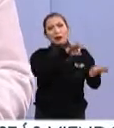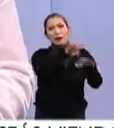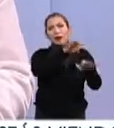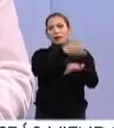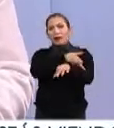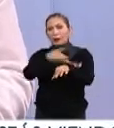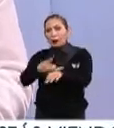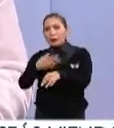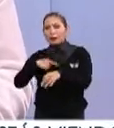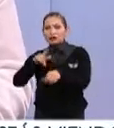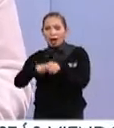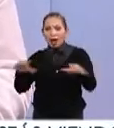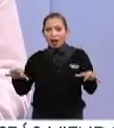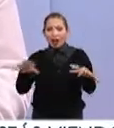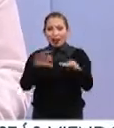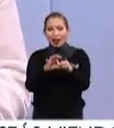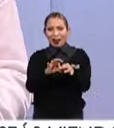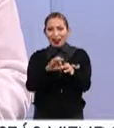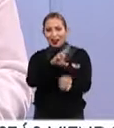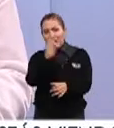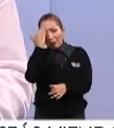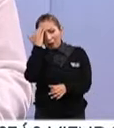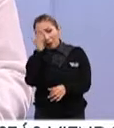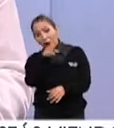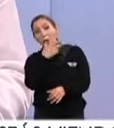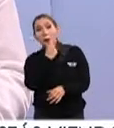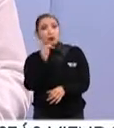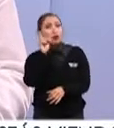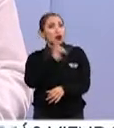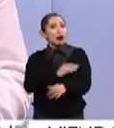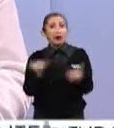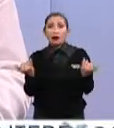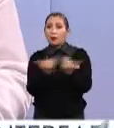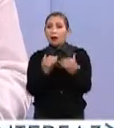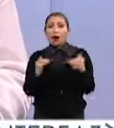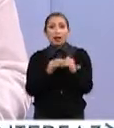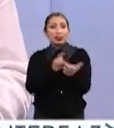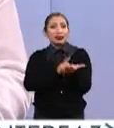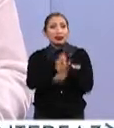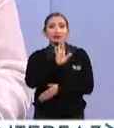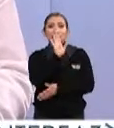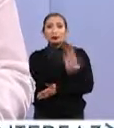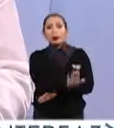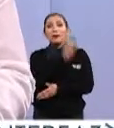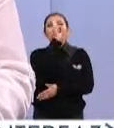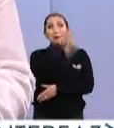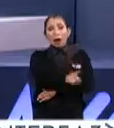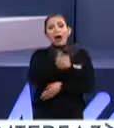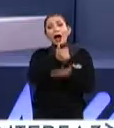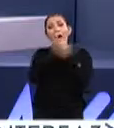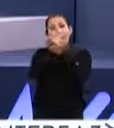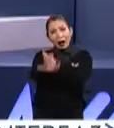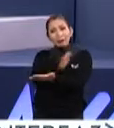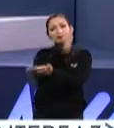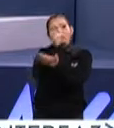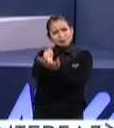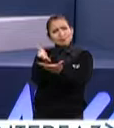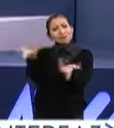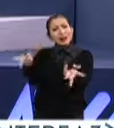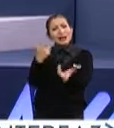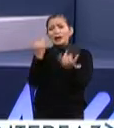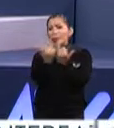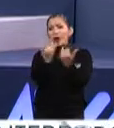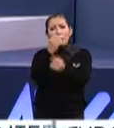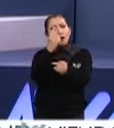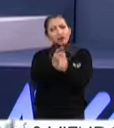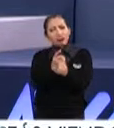laboral, familiar y lo personal, reconociendo que hombres y mujeres tenemos el mismo derecho de participar y las